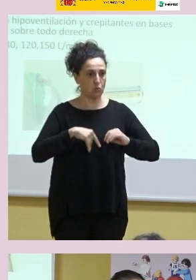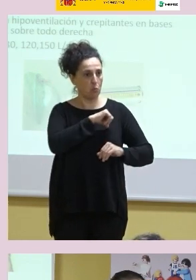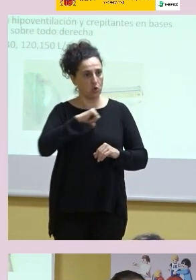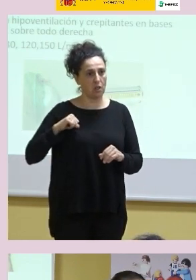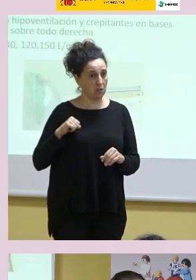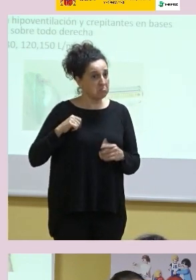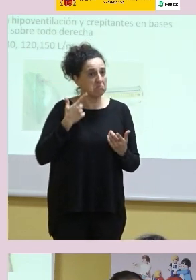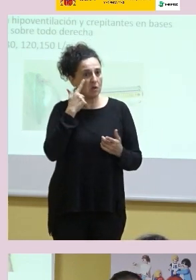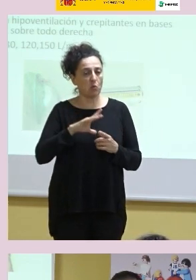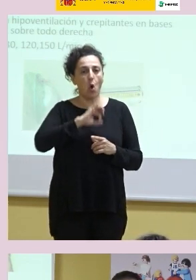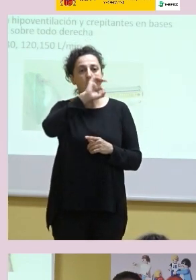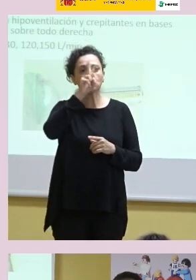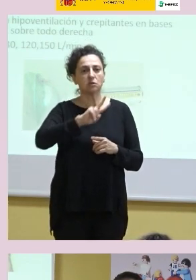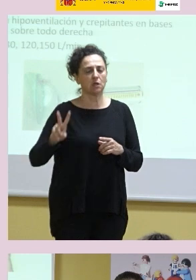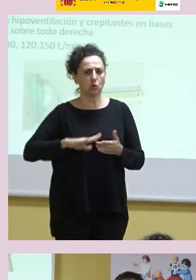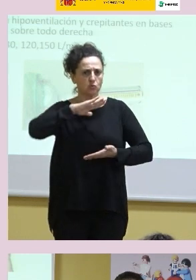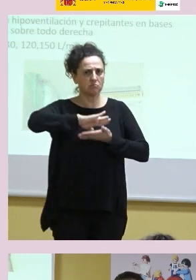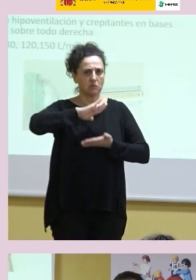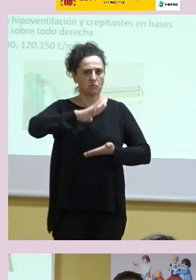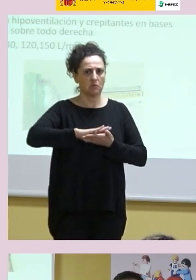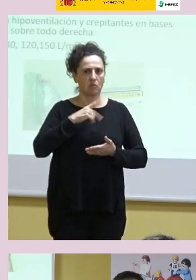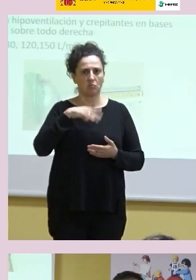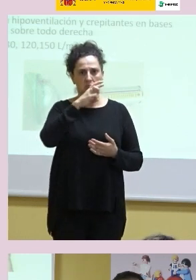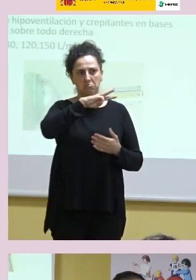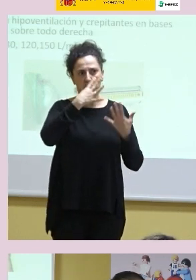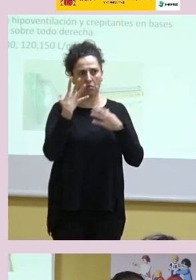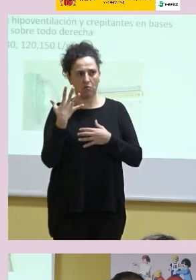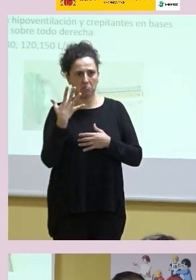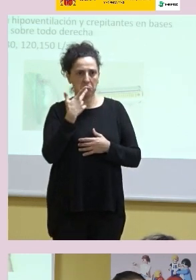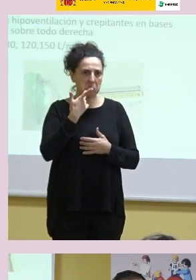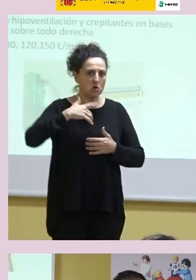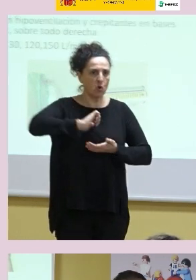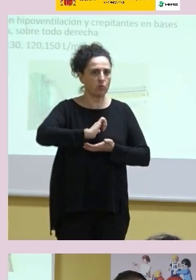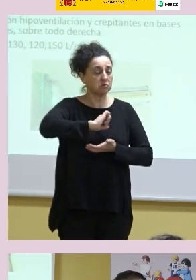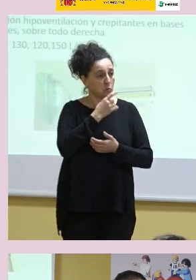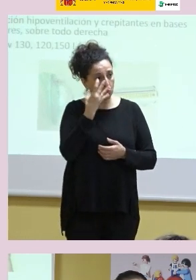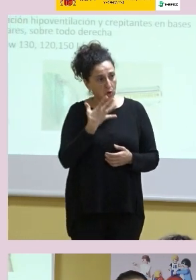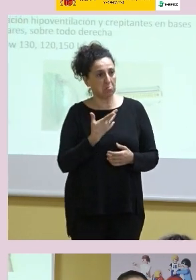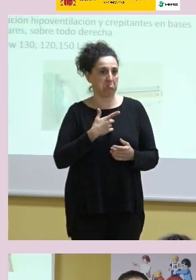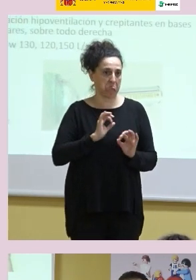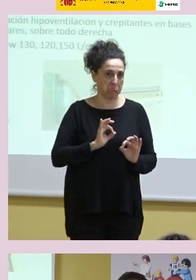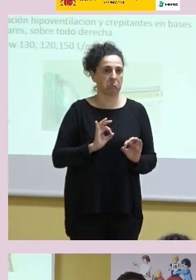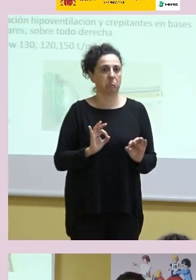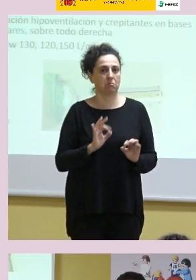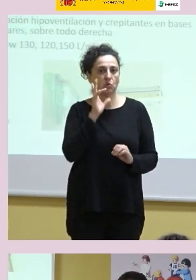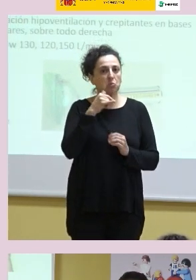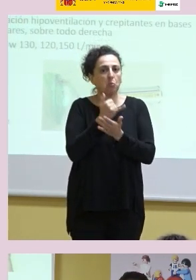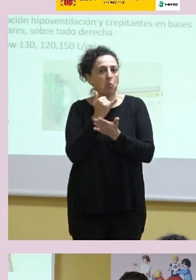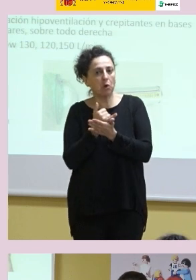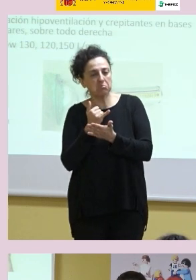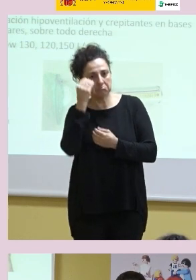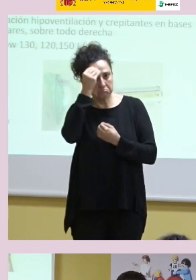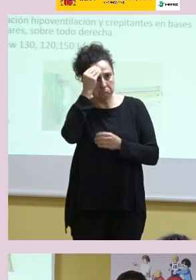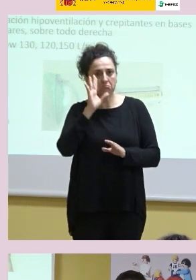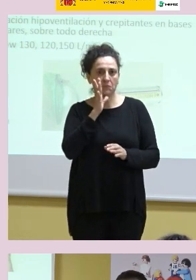lugar que la saturación de oxígeno es de 95 con el compresor, una saturación bastante buena. Entonces decidimos probar a